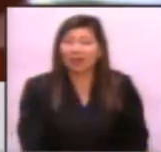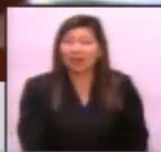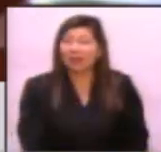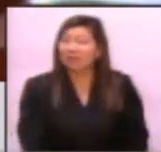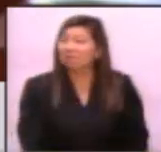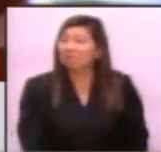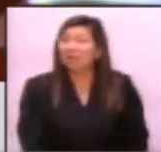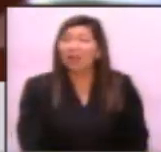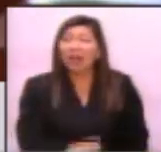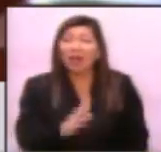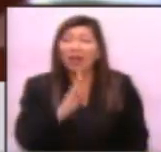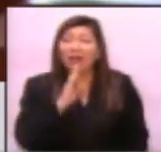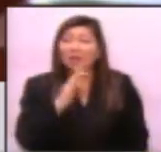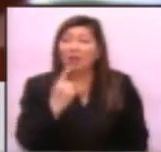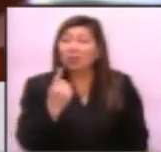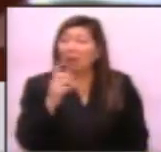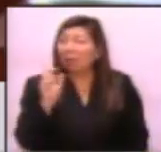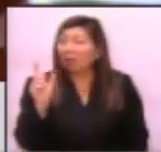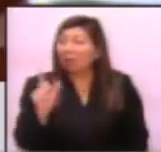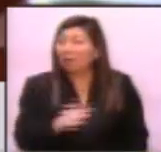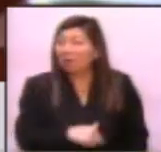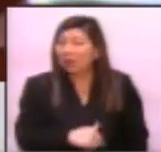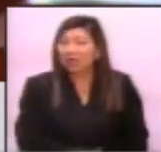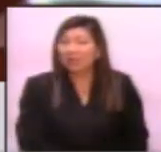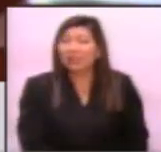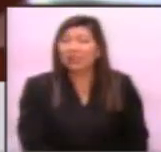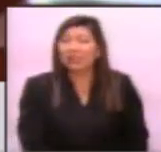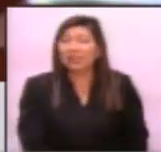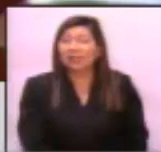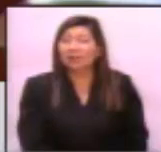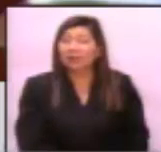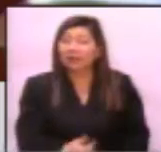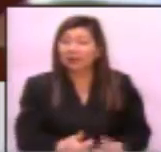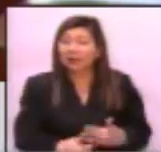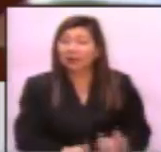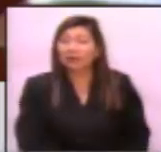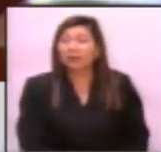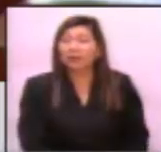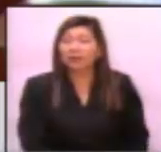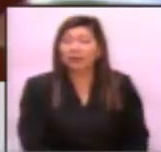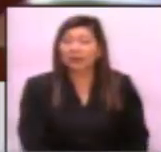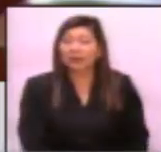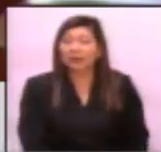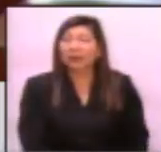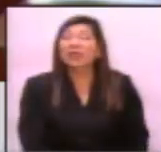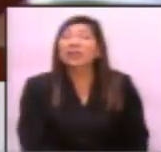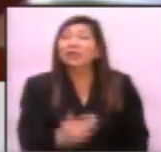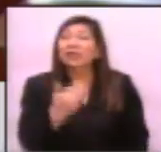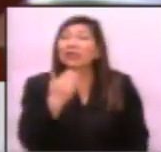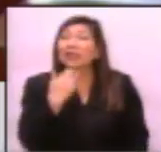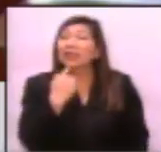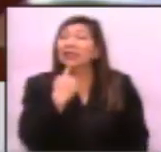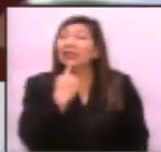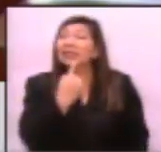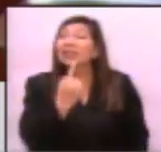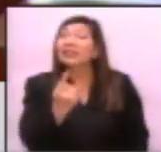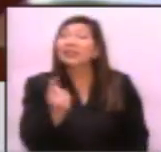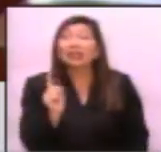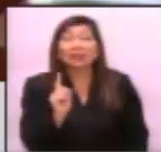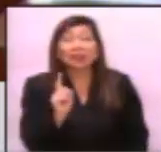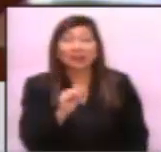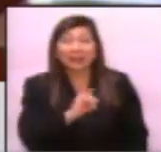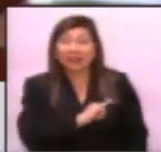Pura palabrería barata. Y sigamos, señores. Quieren asaltar